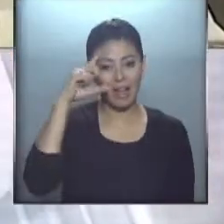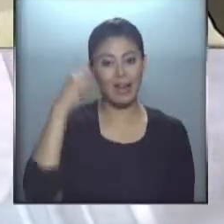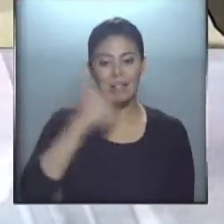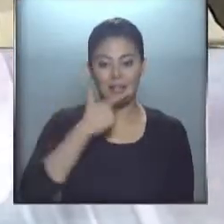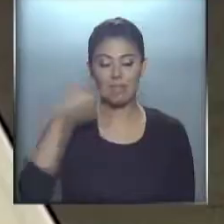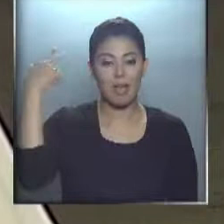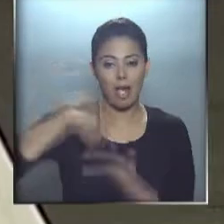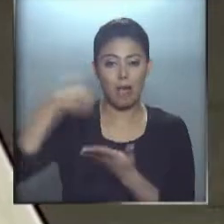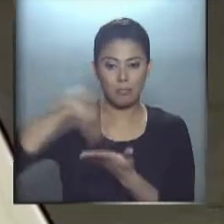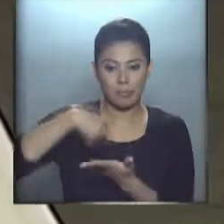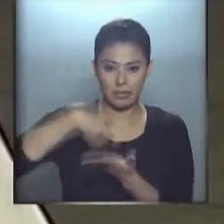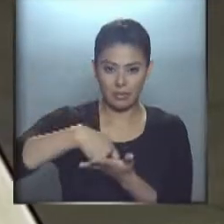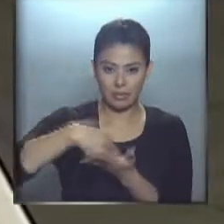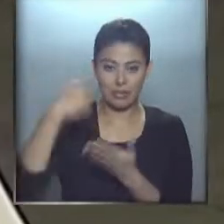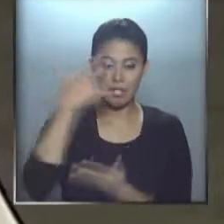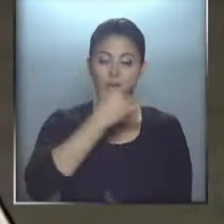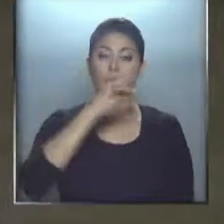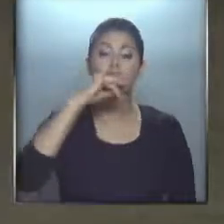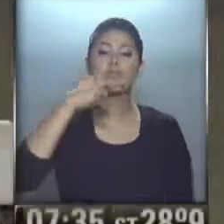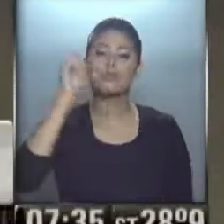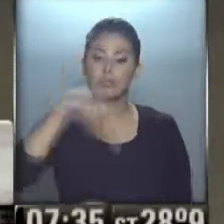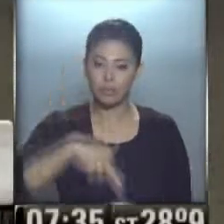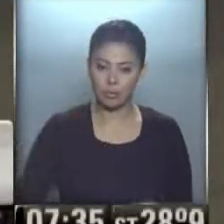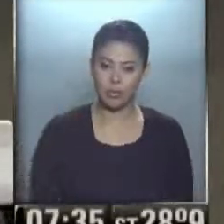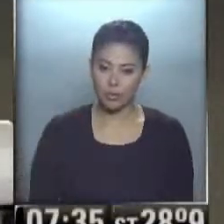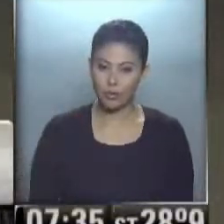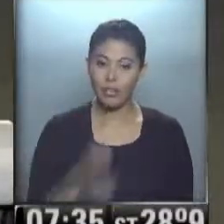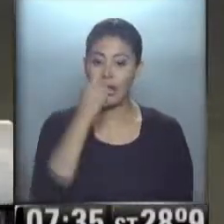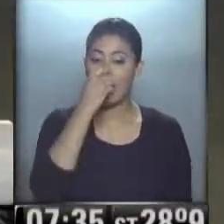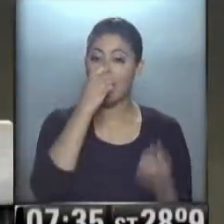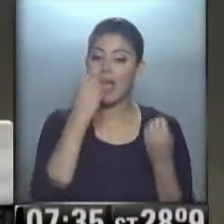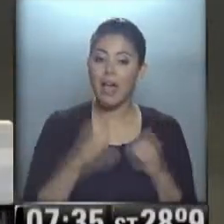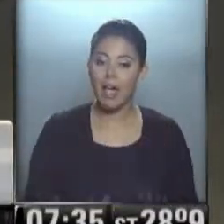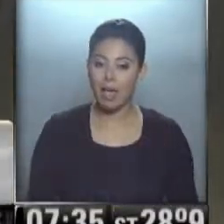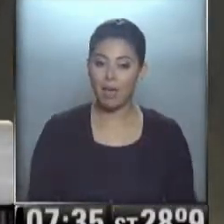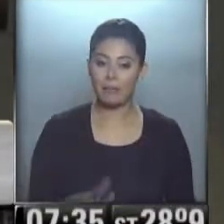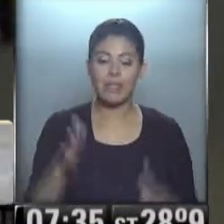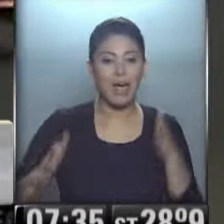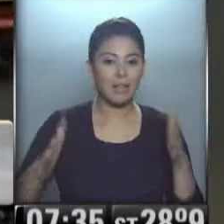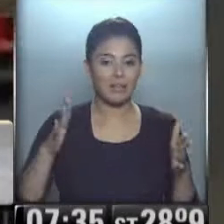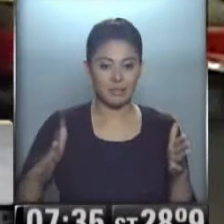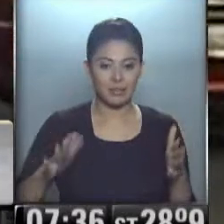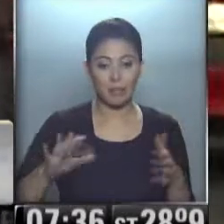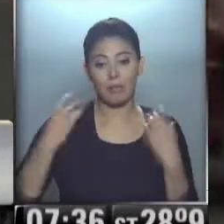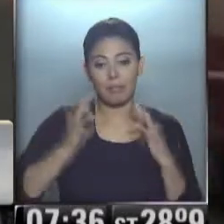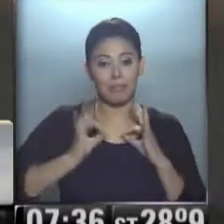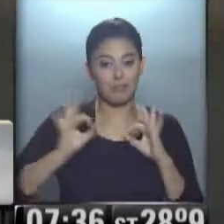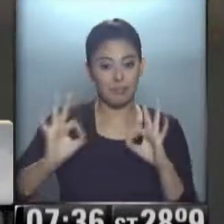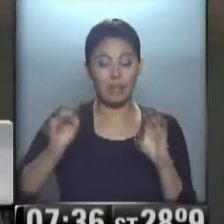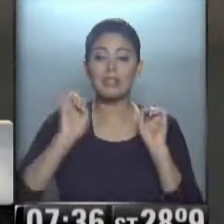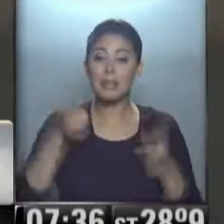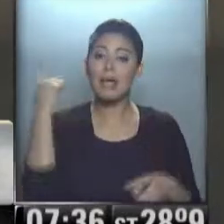en el peaje hudson coincidiendo con el comienzo del período de las vacaciones y las